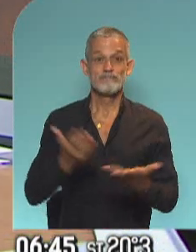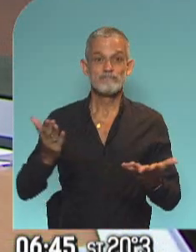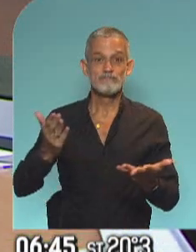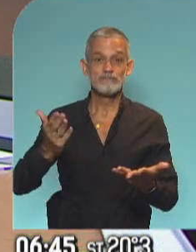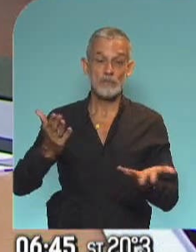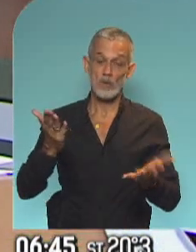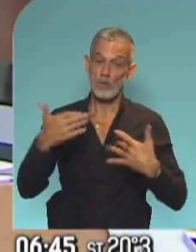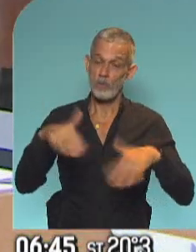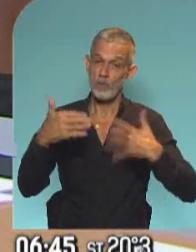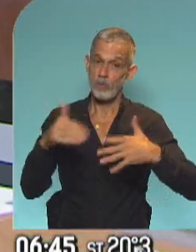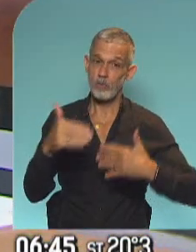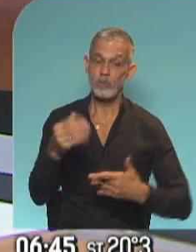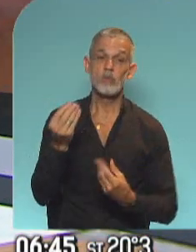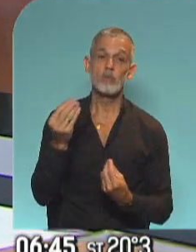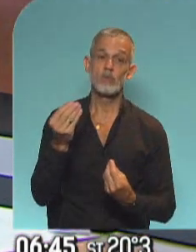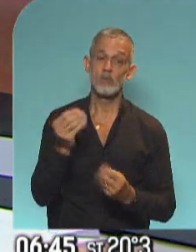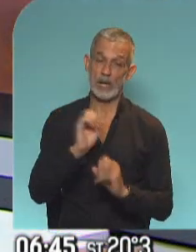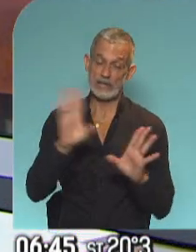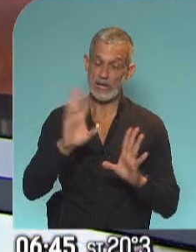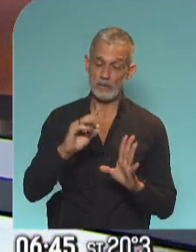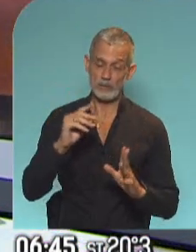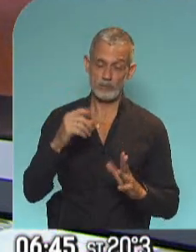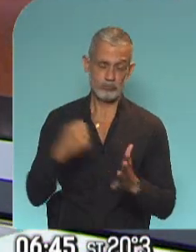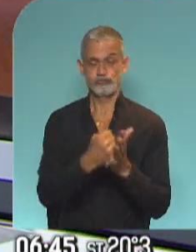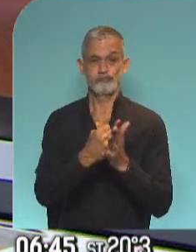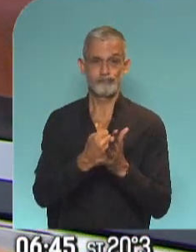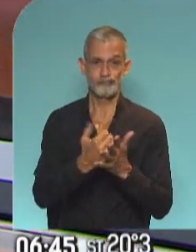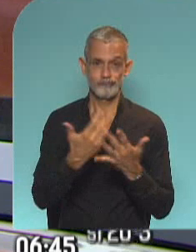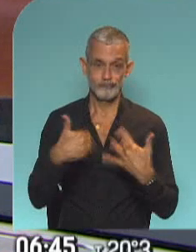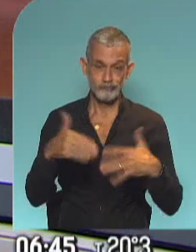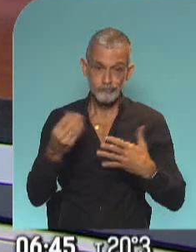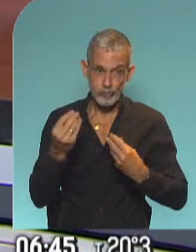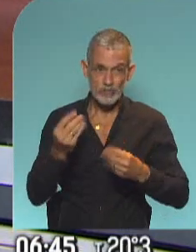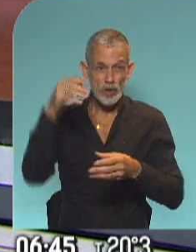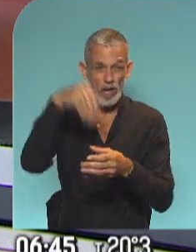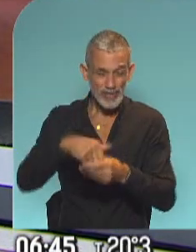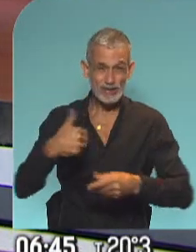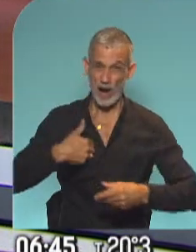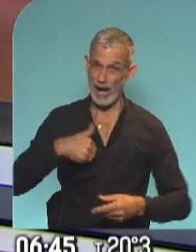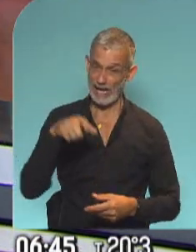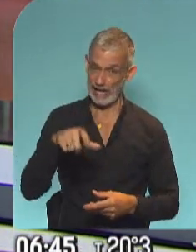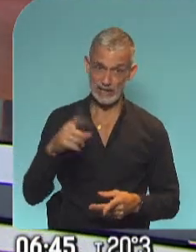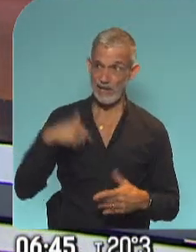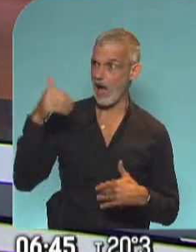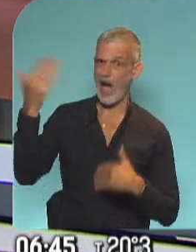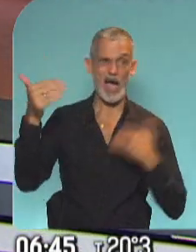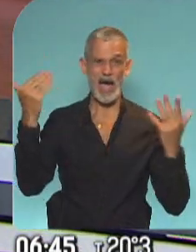verdadero machetazo, porque nos sacude, nos prende las alarmas, sucede dentro de nuestro país, no hace falta mirar